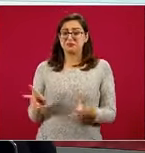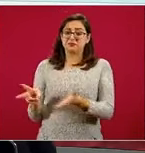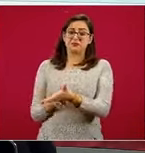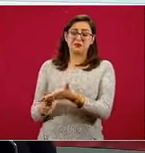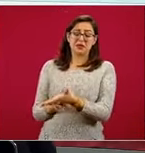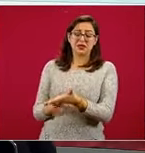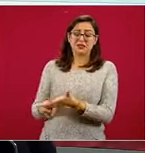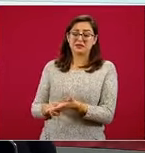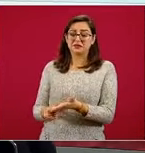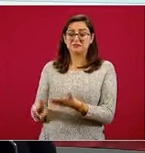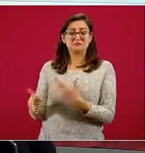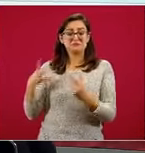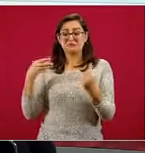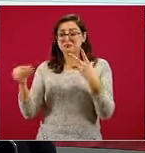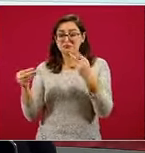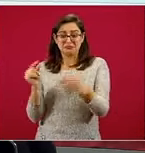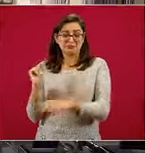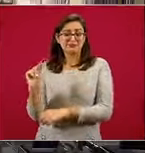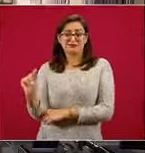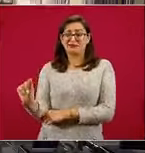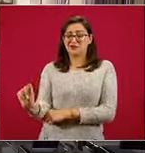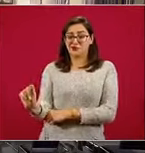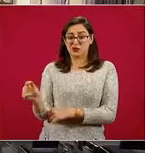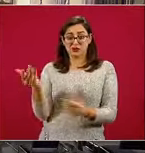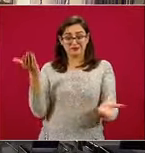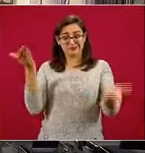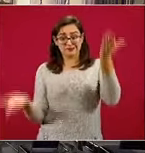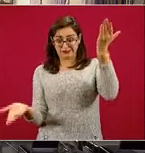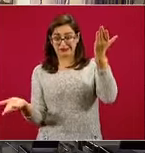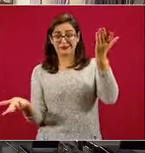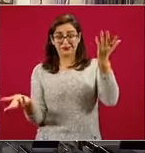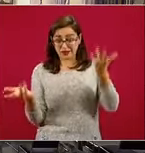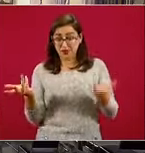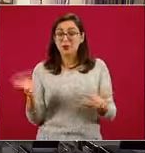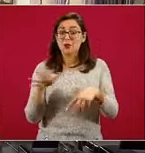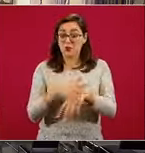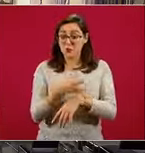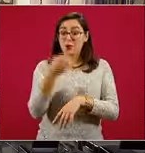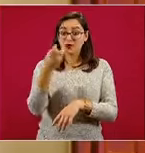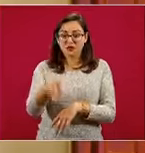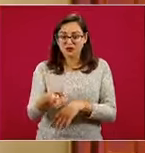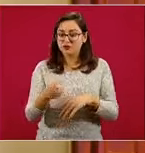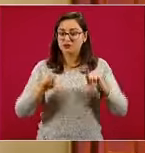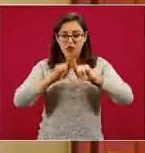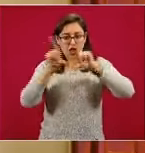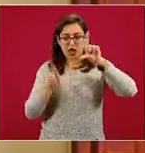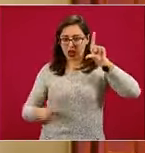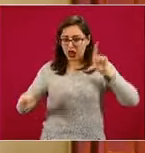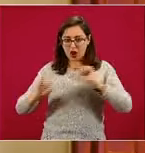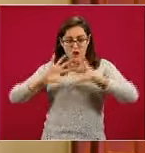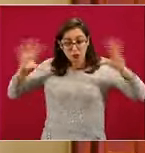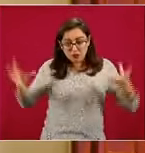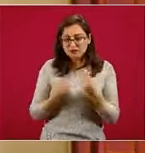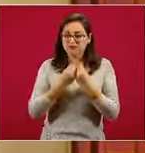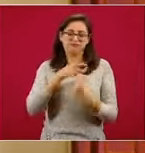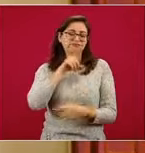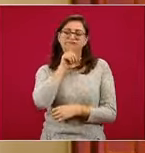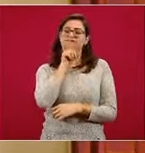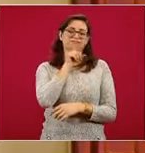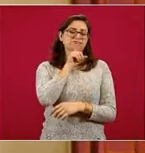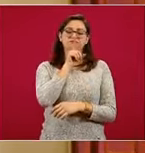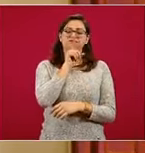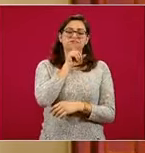verde y con muy poca afectación. Por eso las intervenciones comunitarias, las acciones de distanciamiento social no pueden